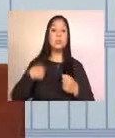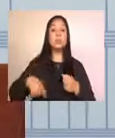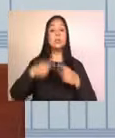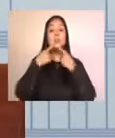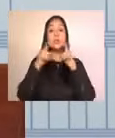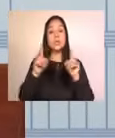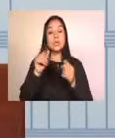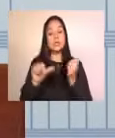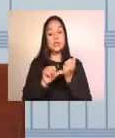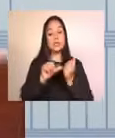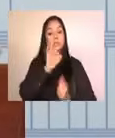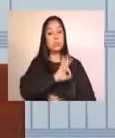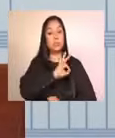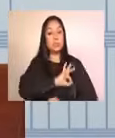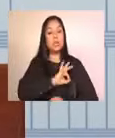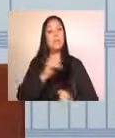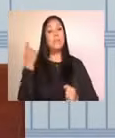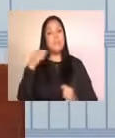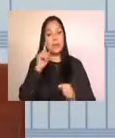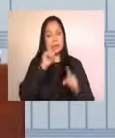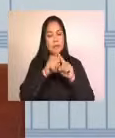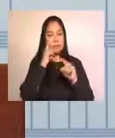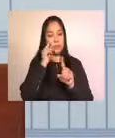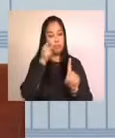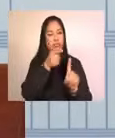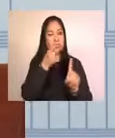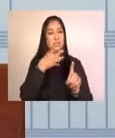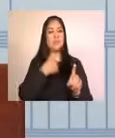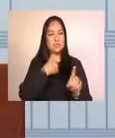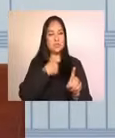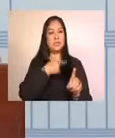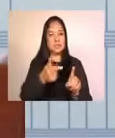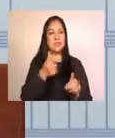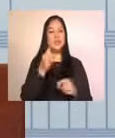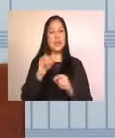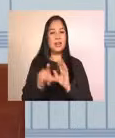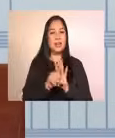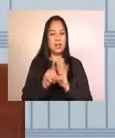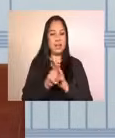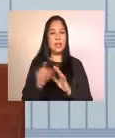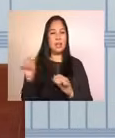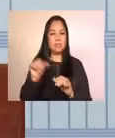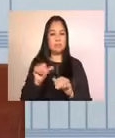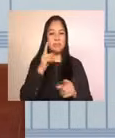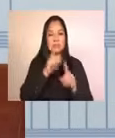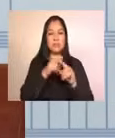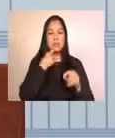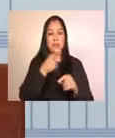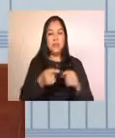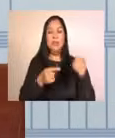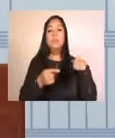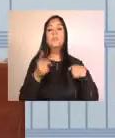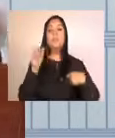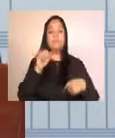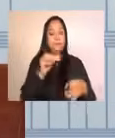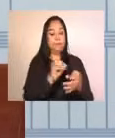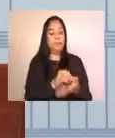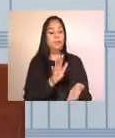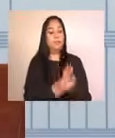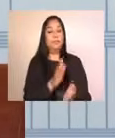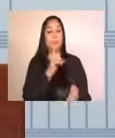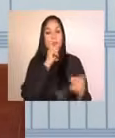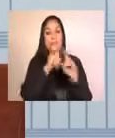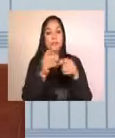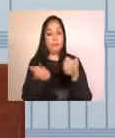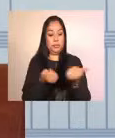para que de nuevo, bajo esas premisas de que hay una defraudación tributaria, puedan administrativamente establecer si además de la